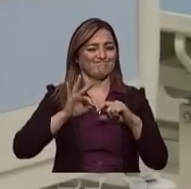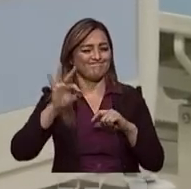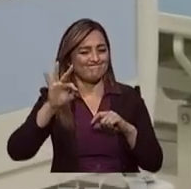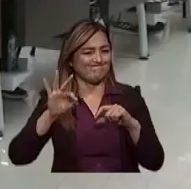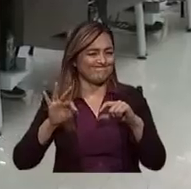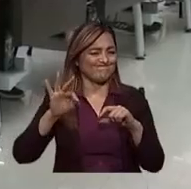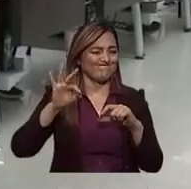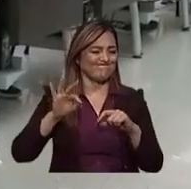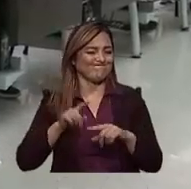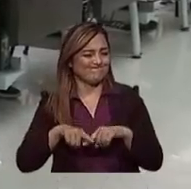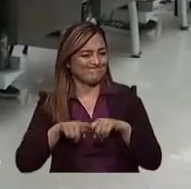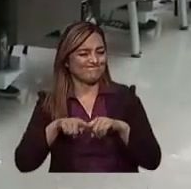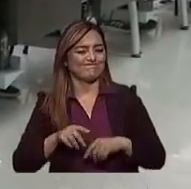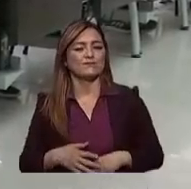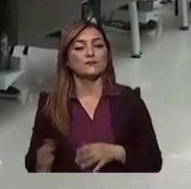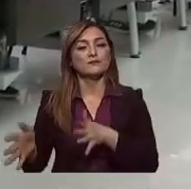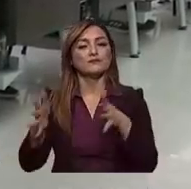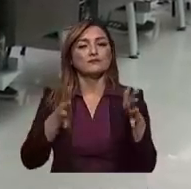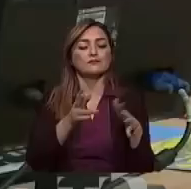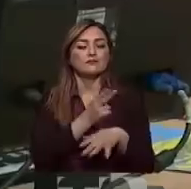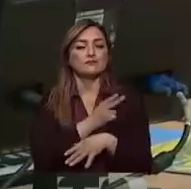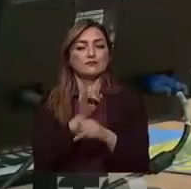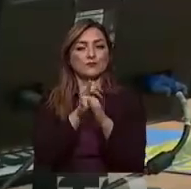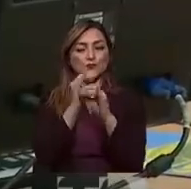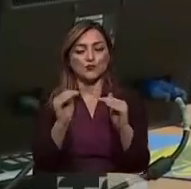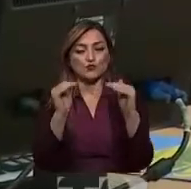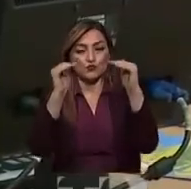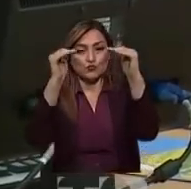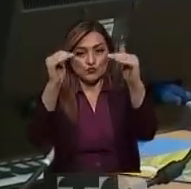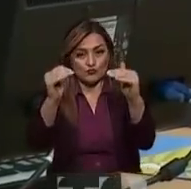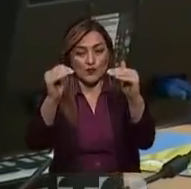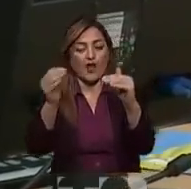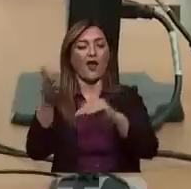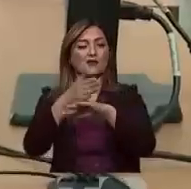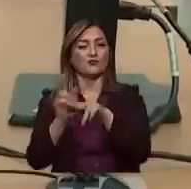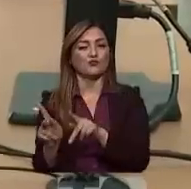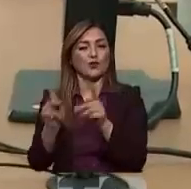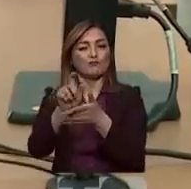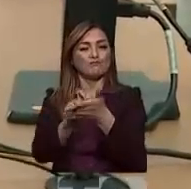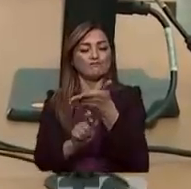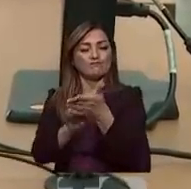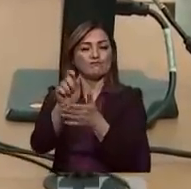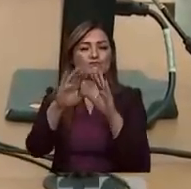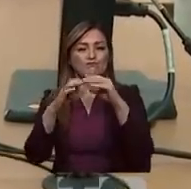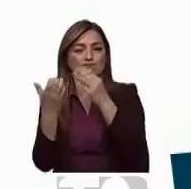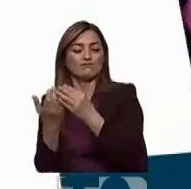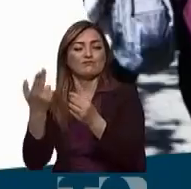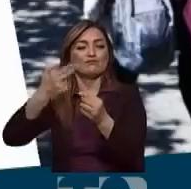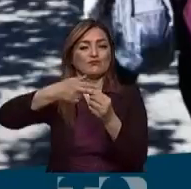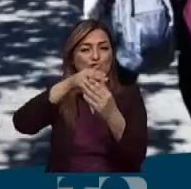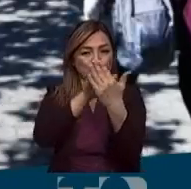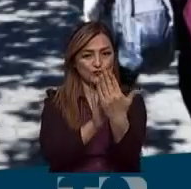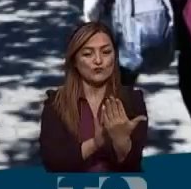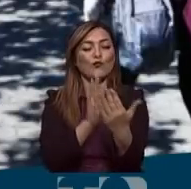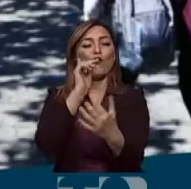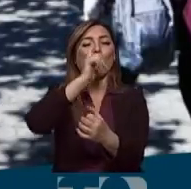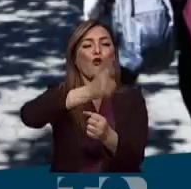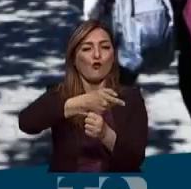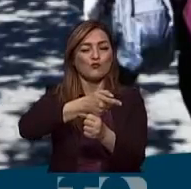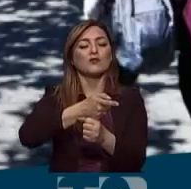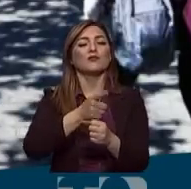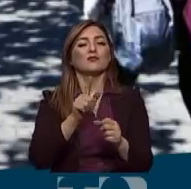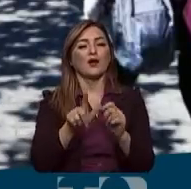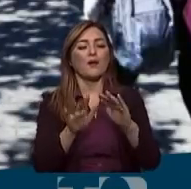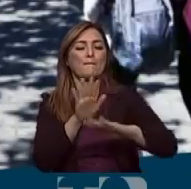país en cuanto a las universidades e institutos superiores que ya tenían un plan aprobado para las clases presenciales las disposiciones que